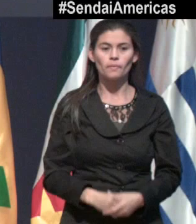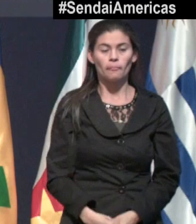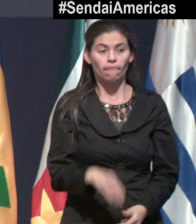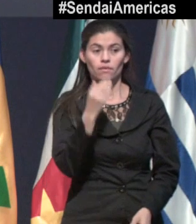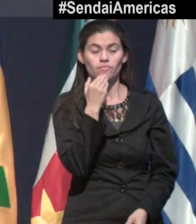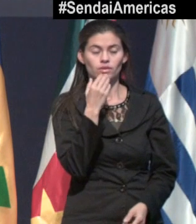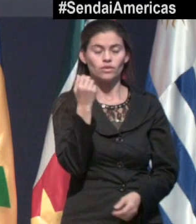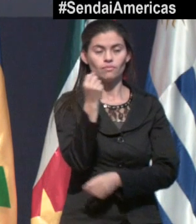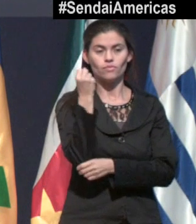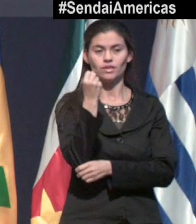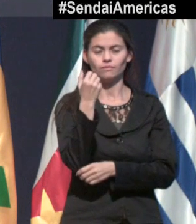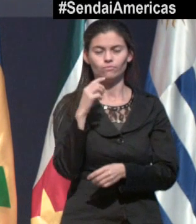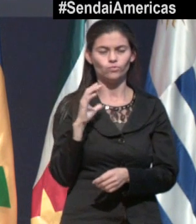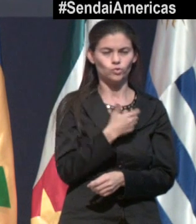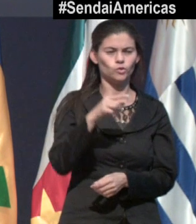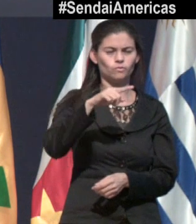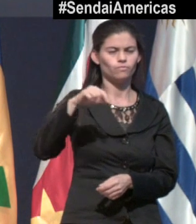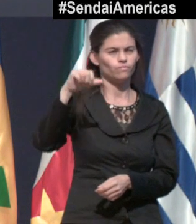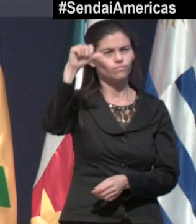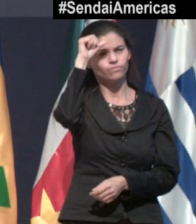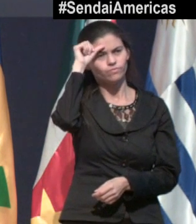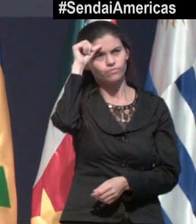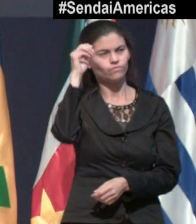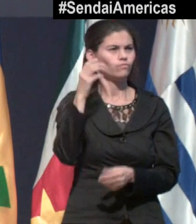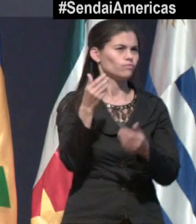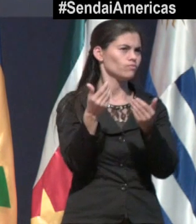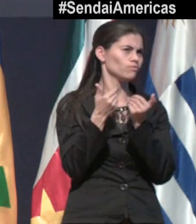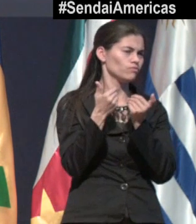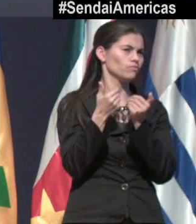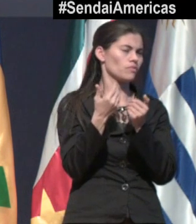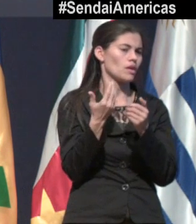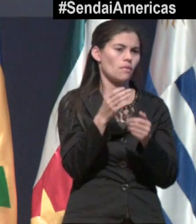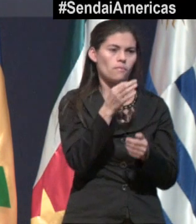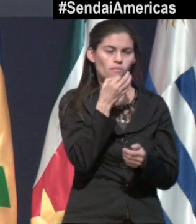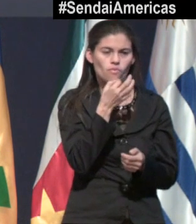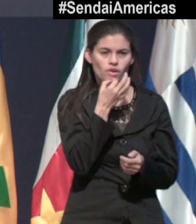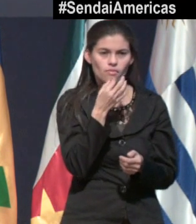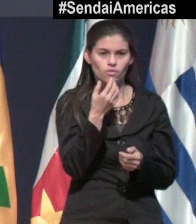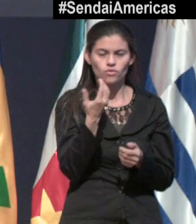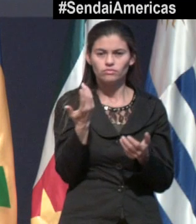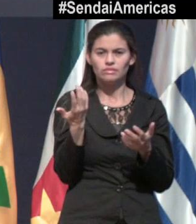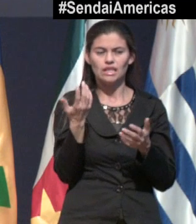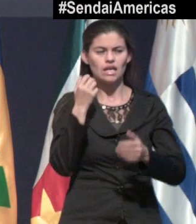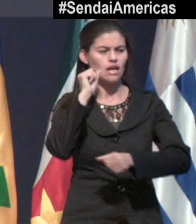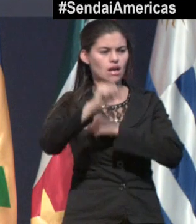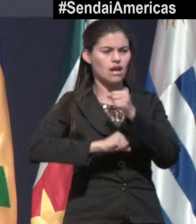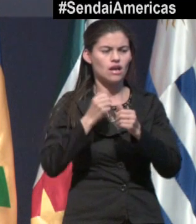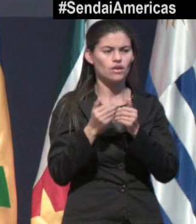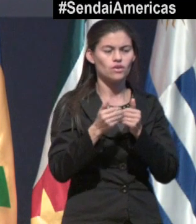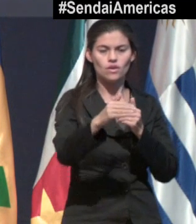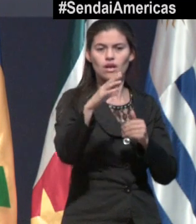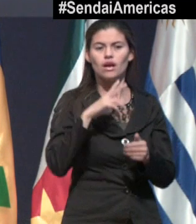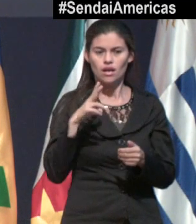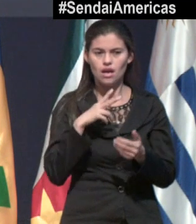Pero una cosa es preguntarnos, bueno, si sucede un evento de 1 en 100 años, tenemos las